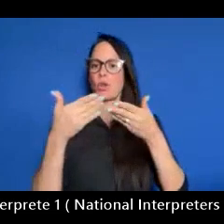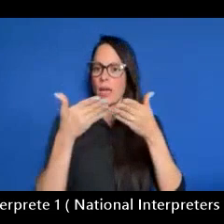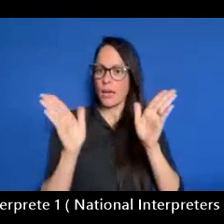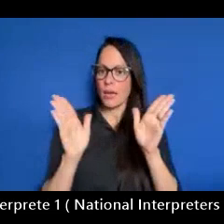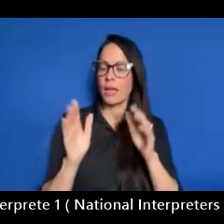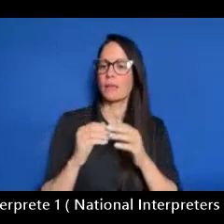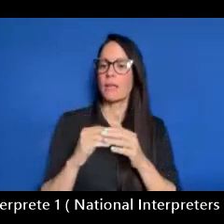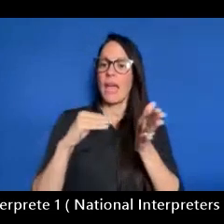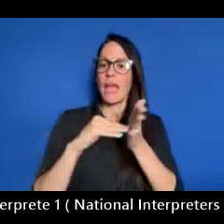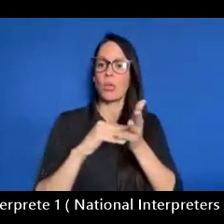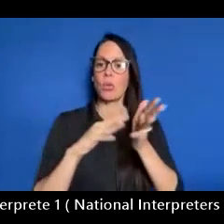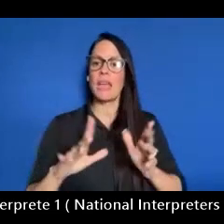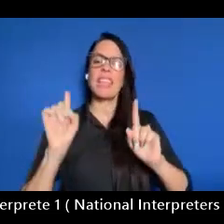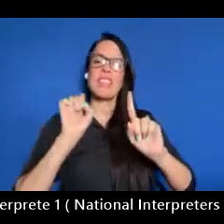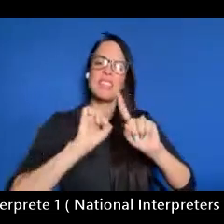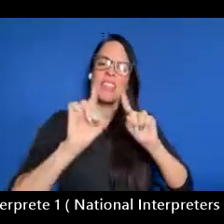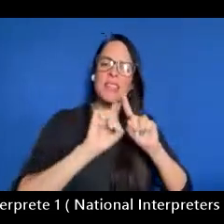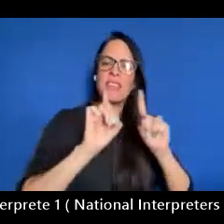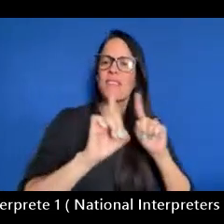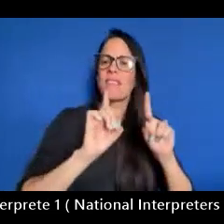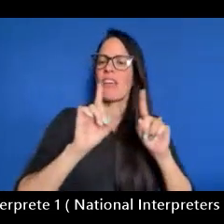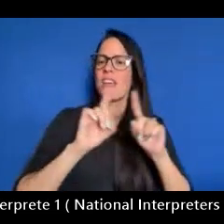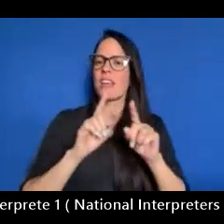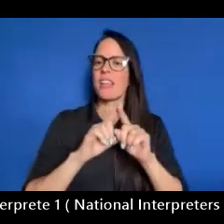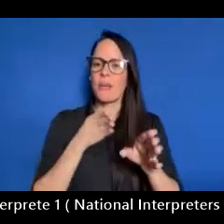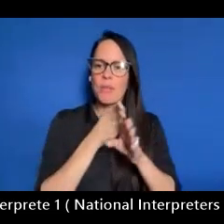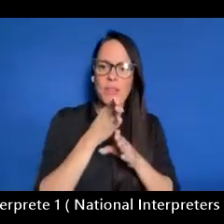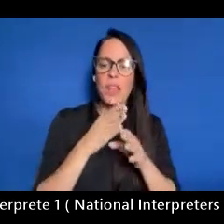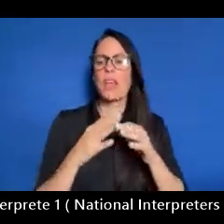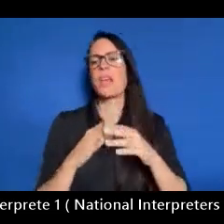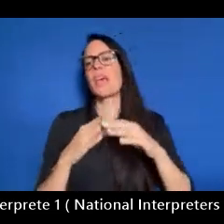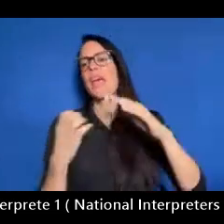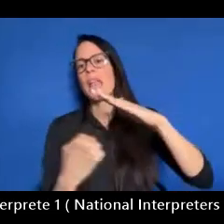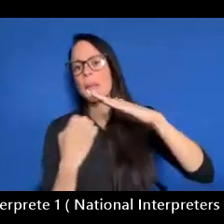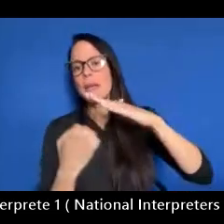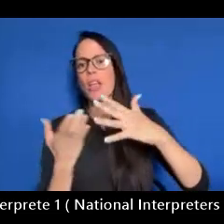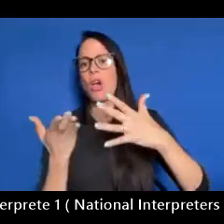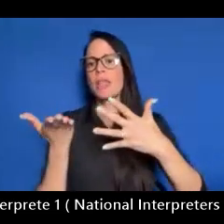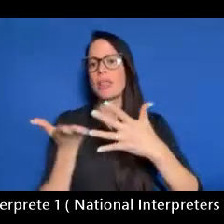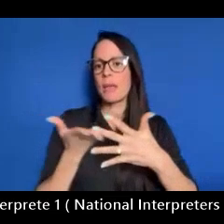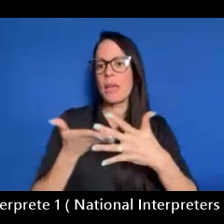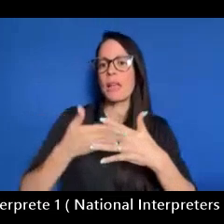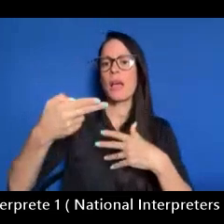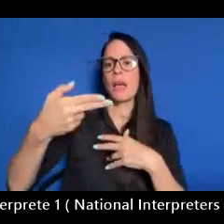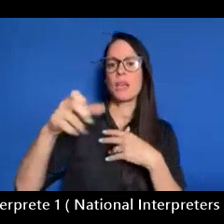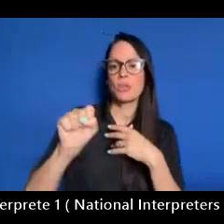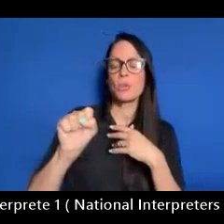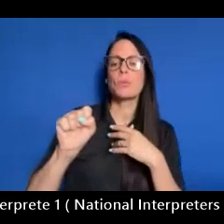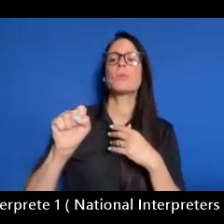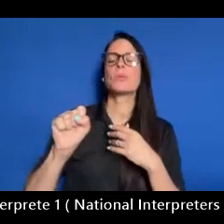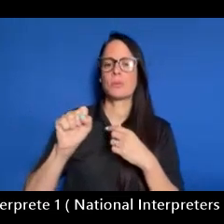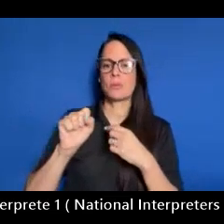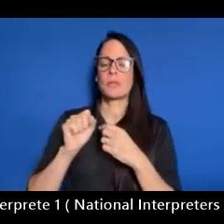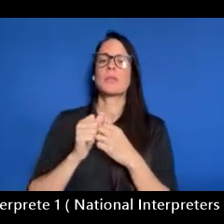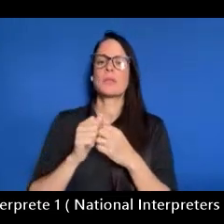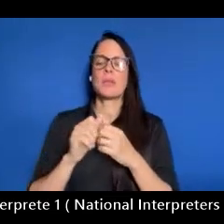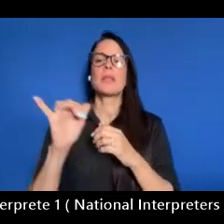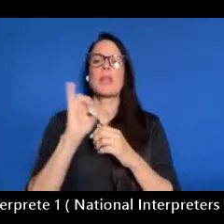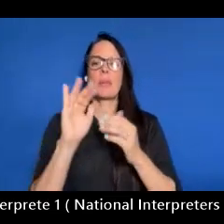las esferas, elemental, intermedia, superior, población general,